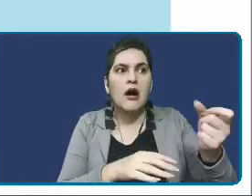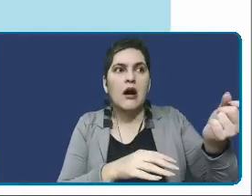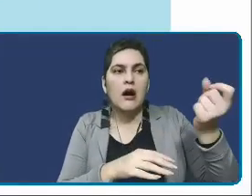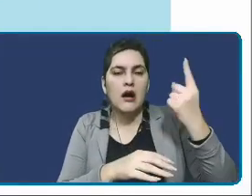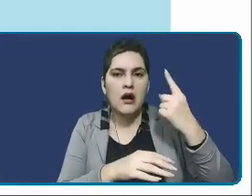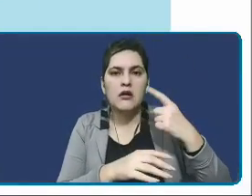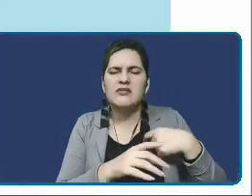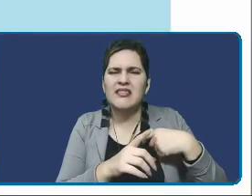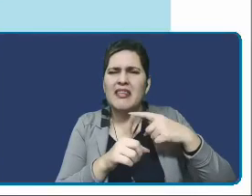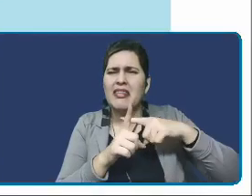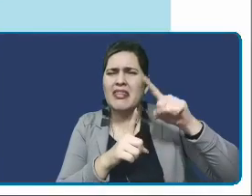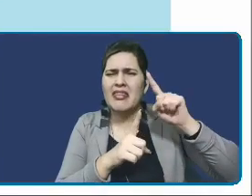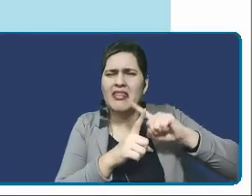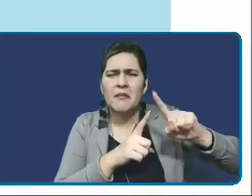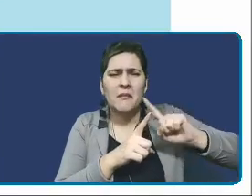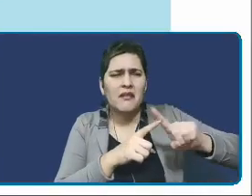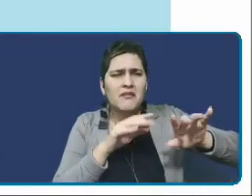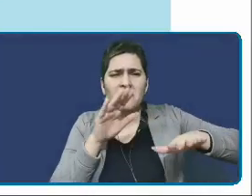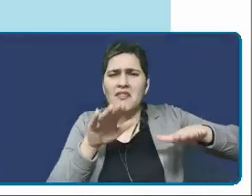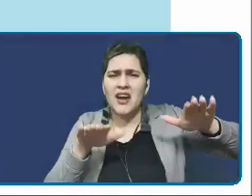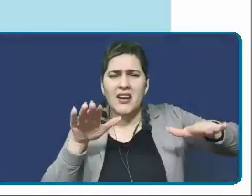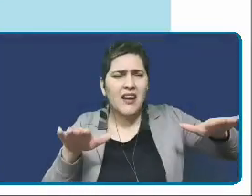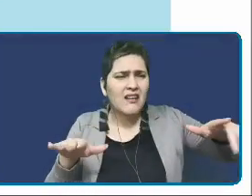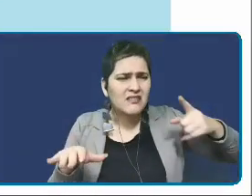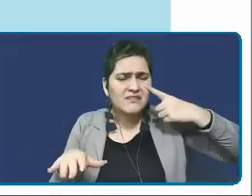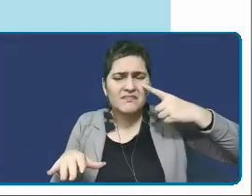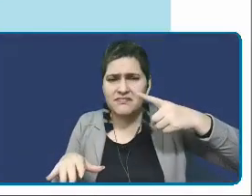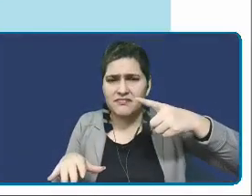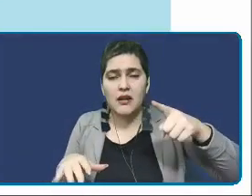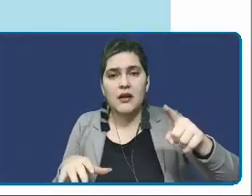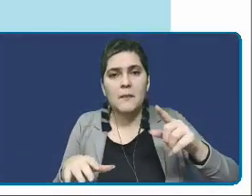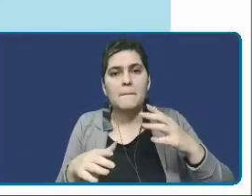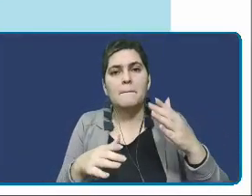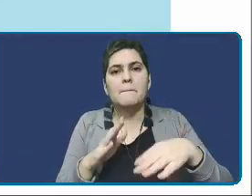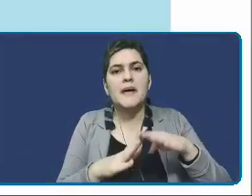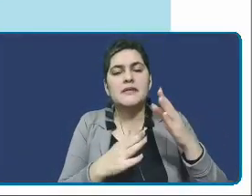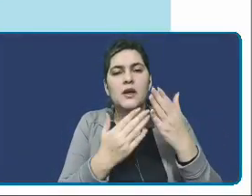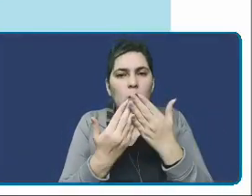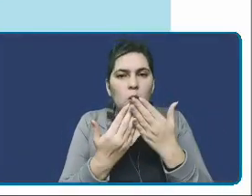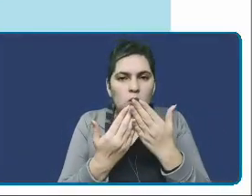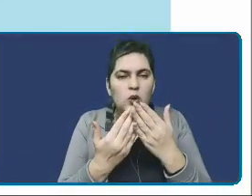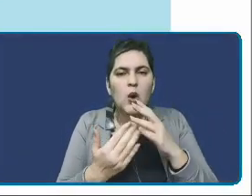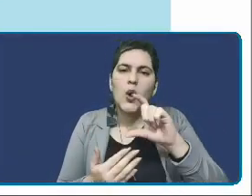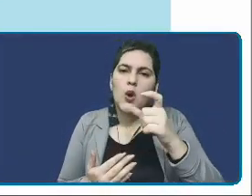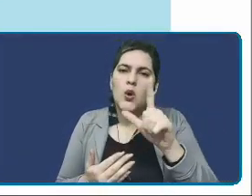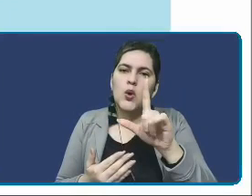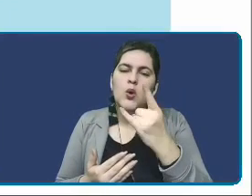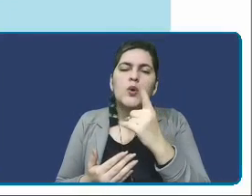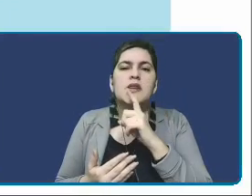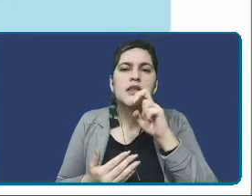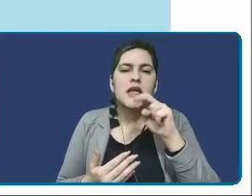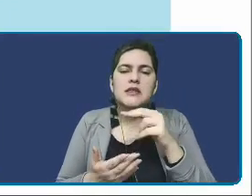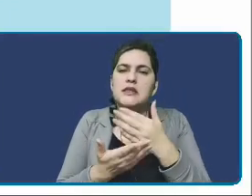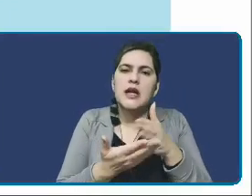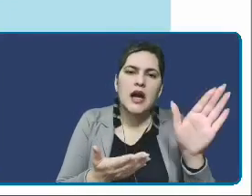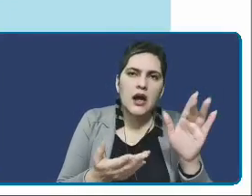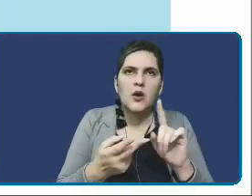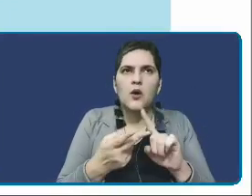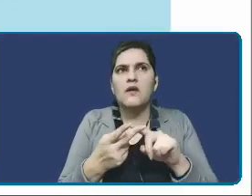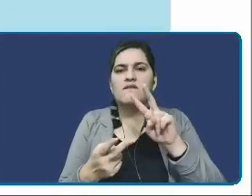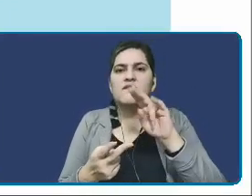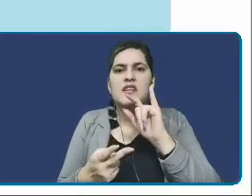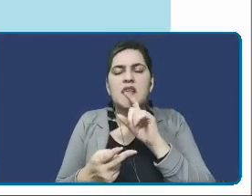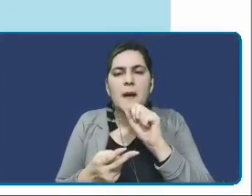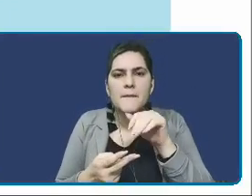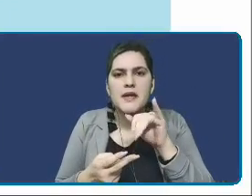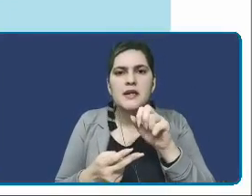variables y los estudios ponen, y además se quitó el gluten de la dieta, o además se dio tal vitamina, entonces esto fue lo que mejoró. No, es